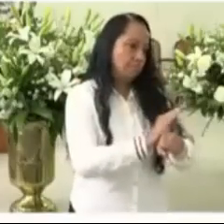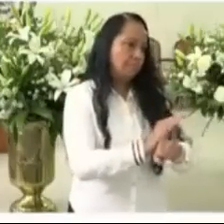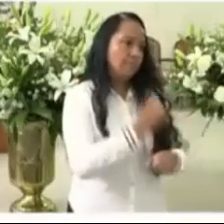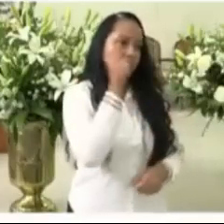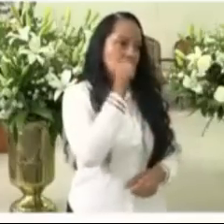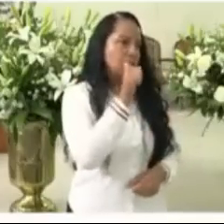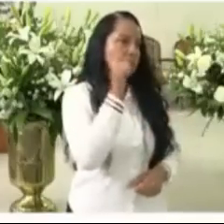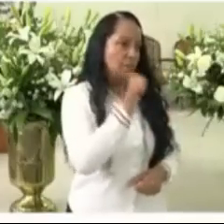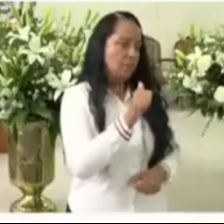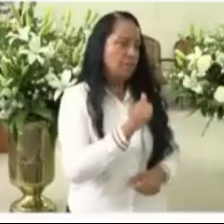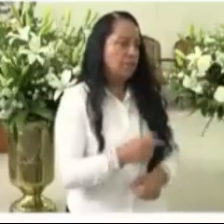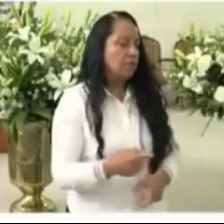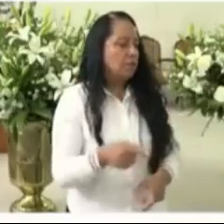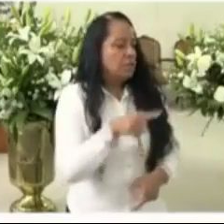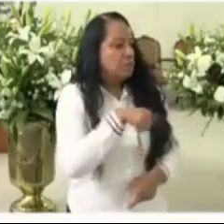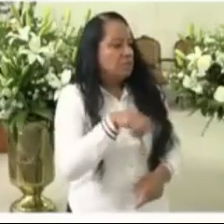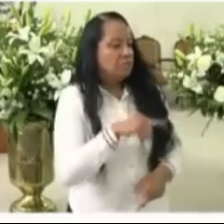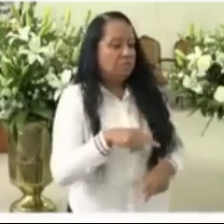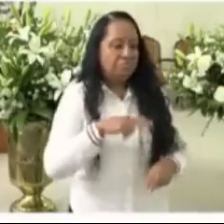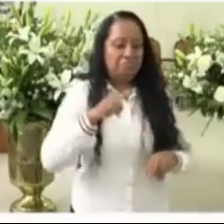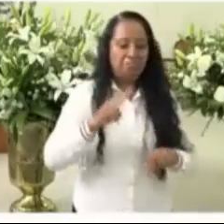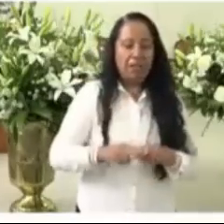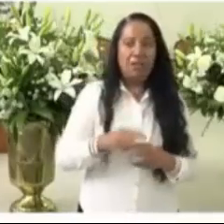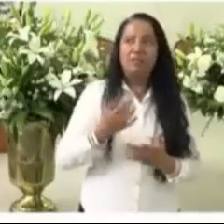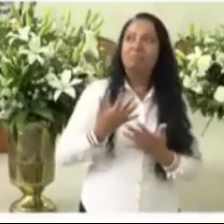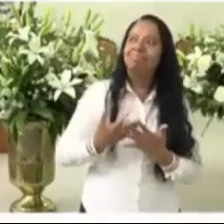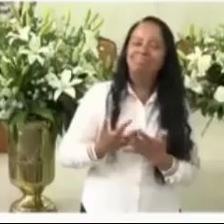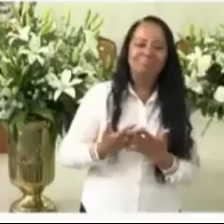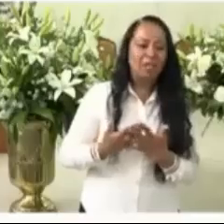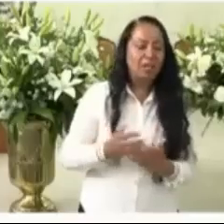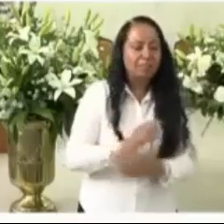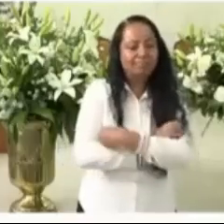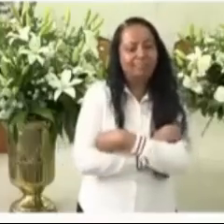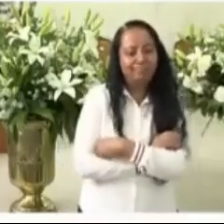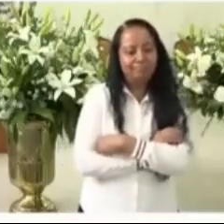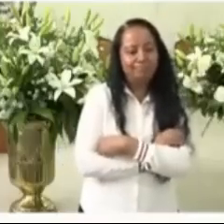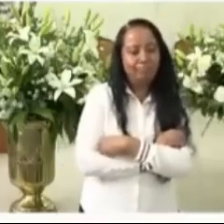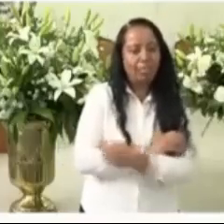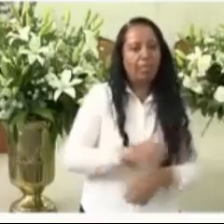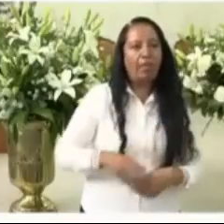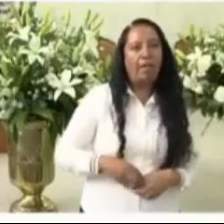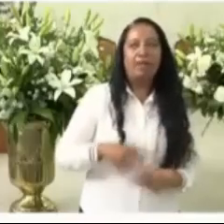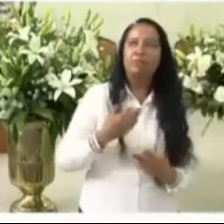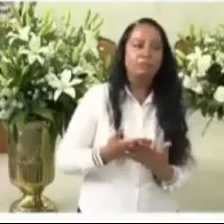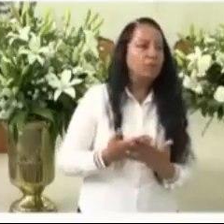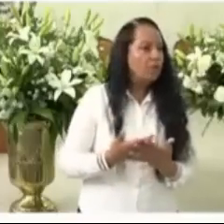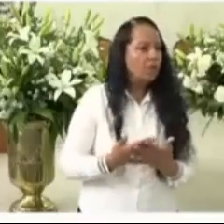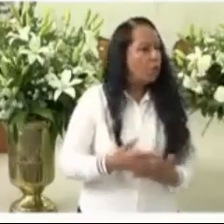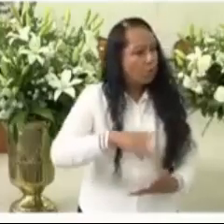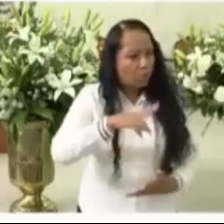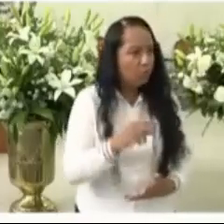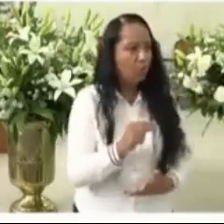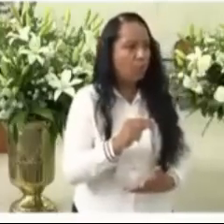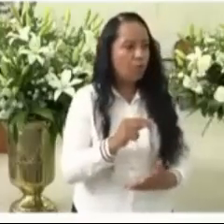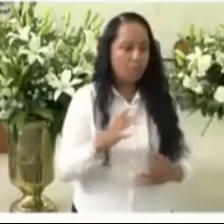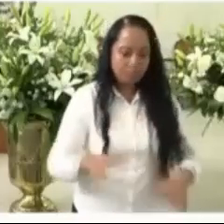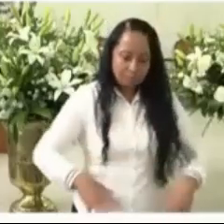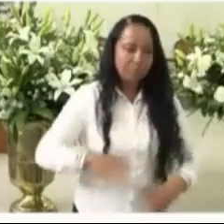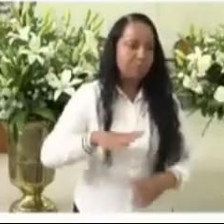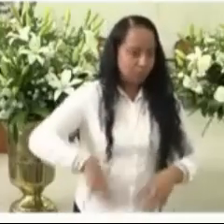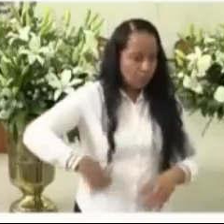de cruzarnos de brazos, no se trata de ser negligentes, no, se trata de enfrentar esa lucha